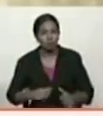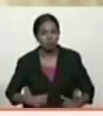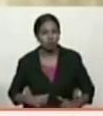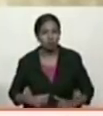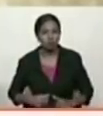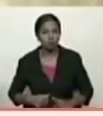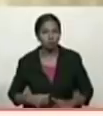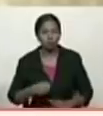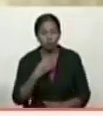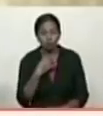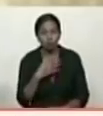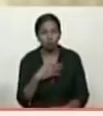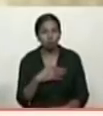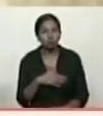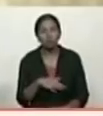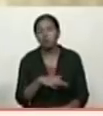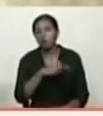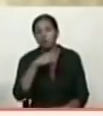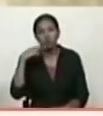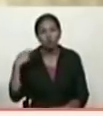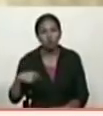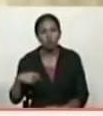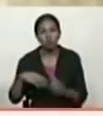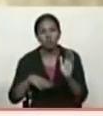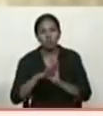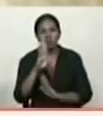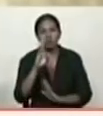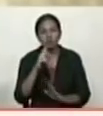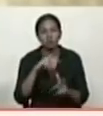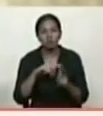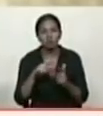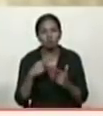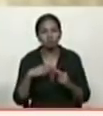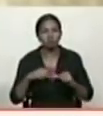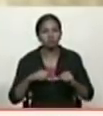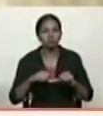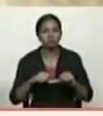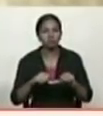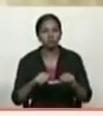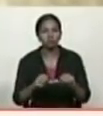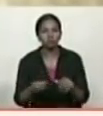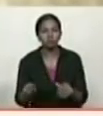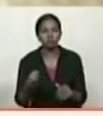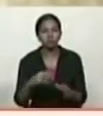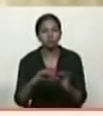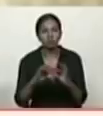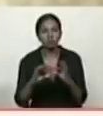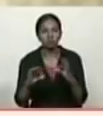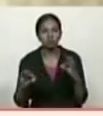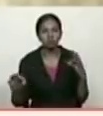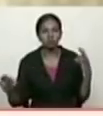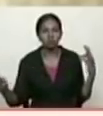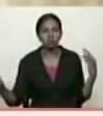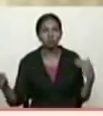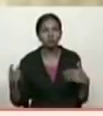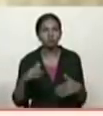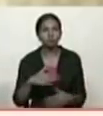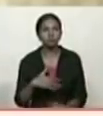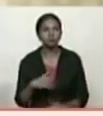la Federación de Rusia. Y con ellos hemos emprendido un camino largo que hoy sigue dando resultados. Y seguimos